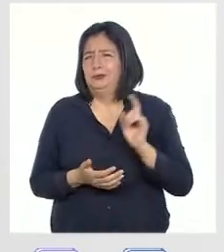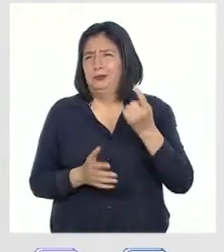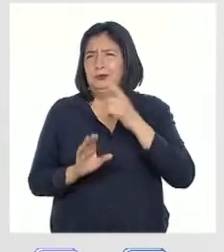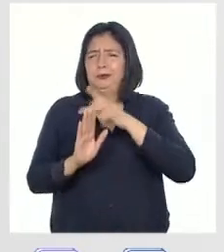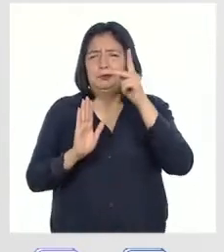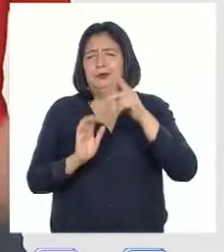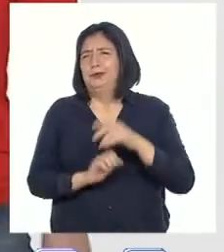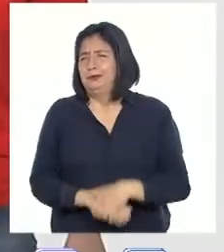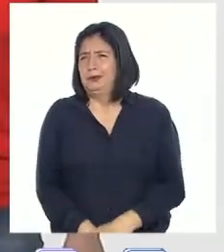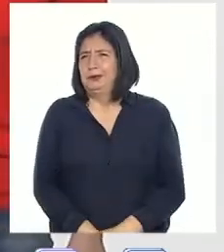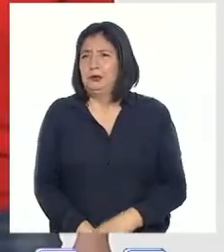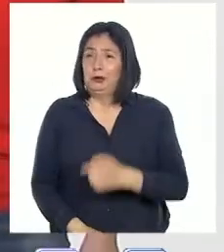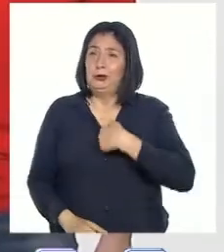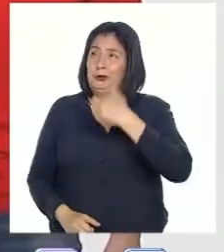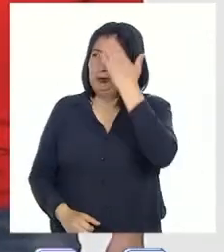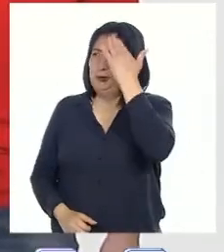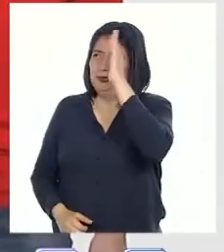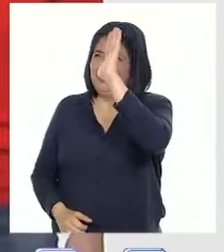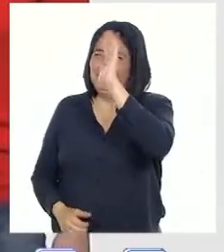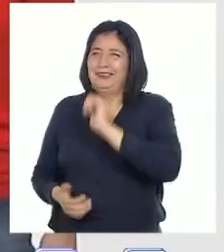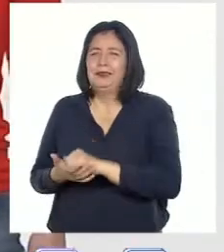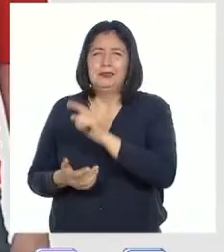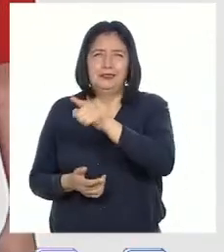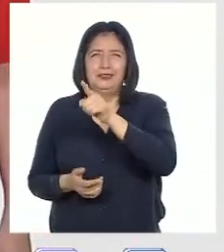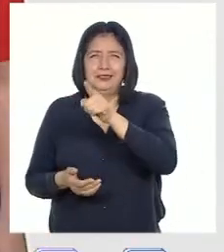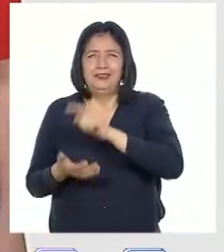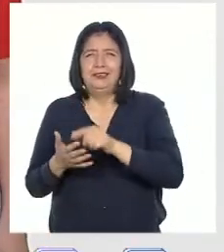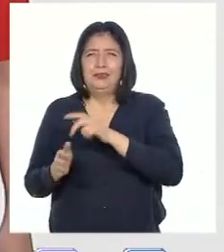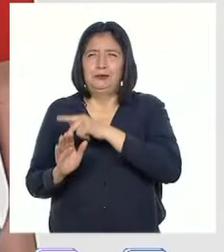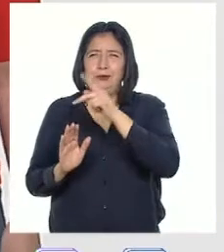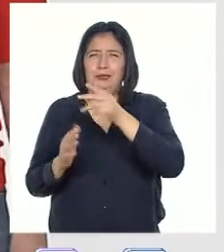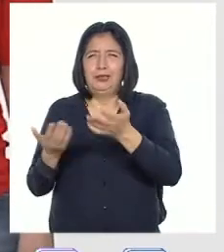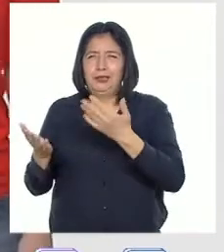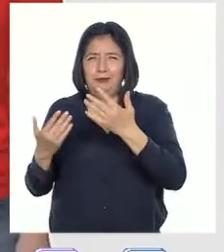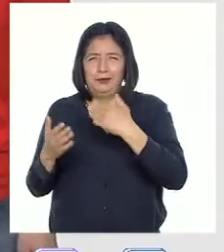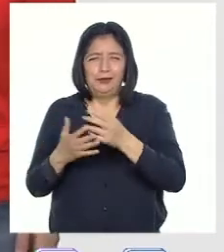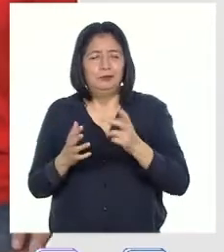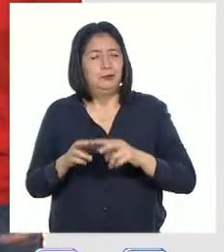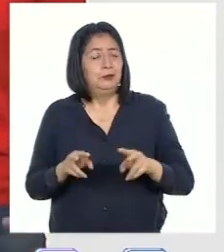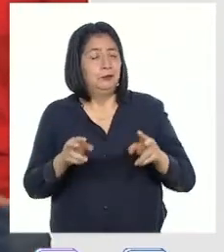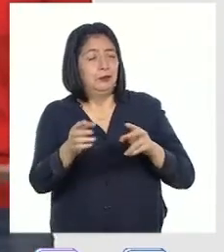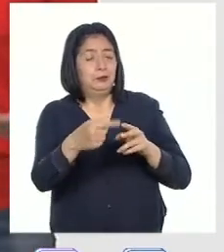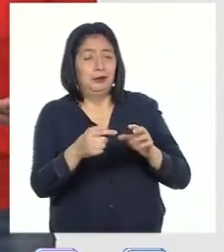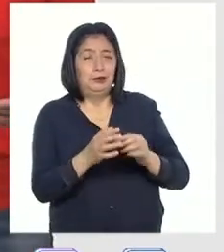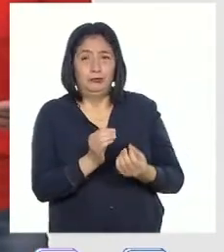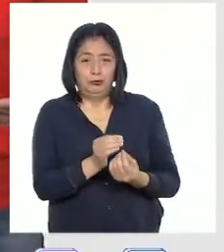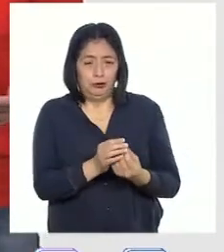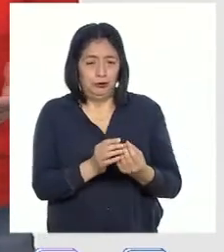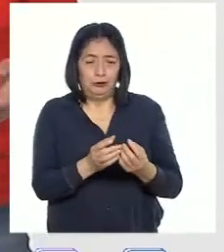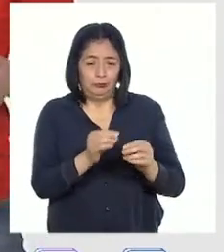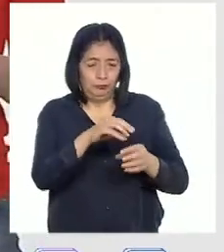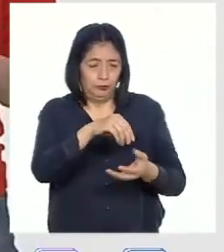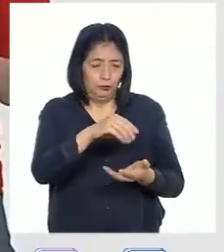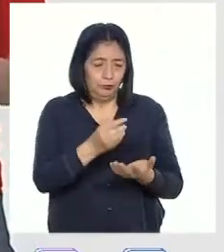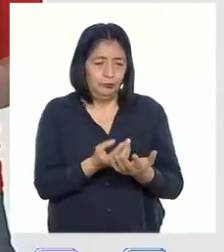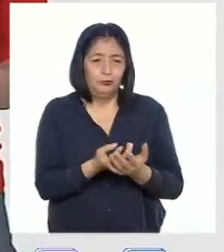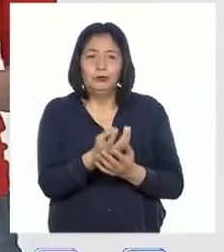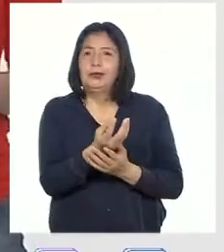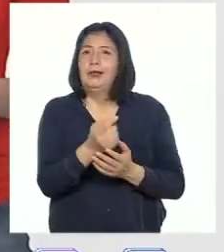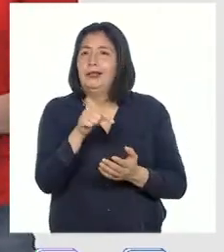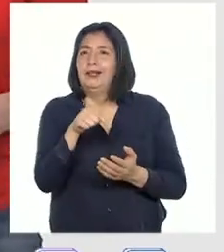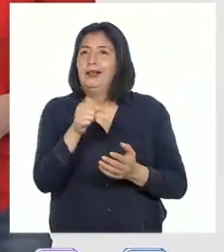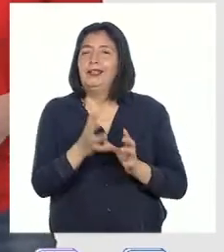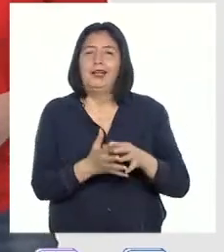primeros programas. Yo sé cuál. Se refiere a ese programa en el que abordamos el valor nutricional de los germinados, ¿verdad? Esa vez